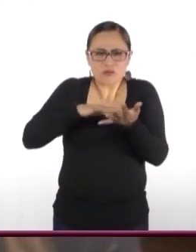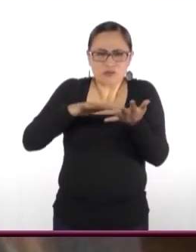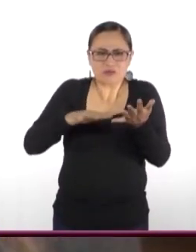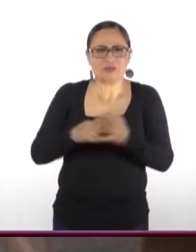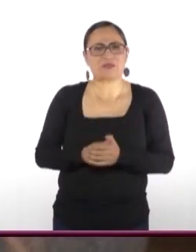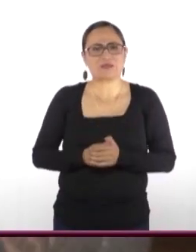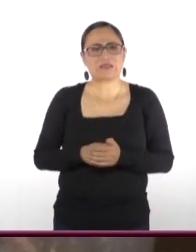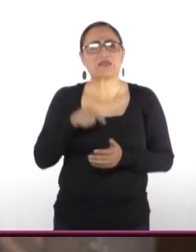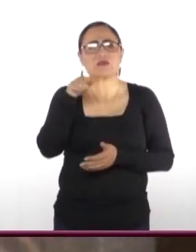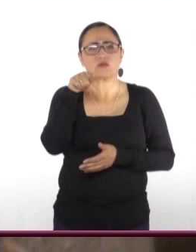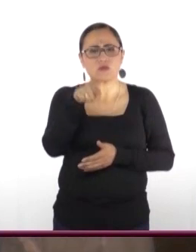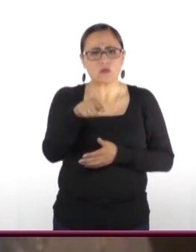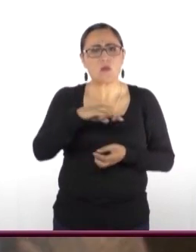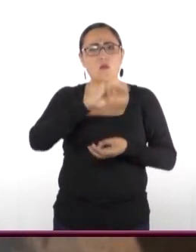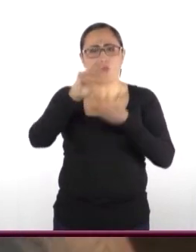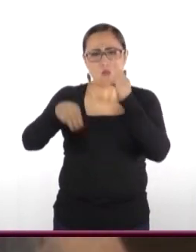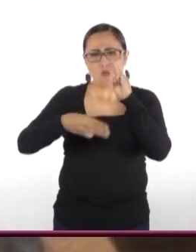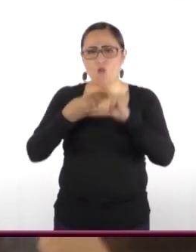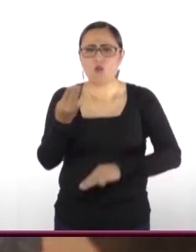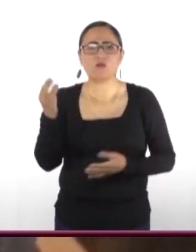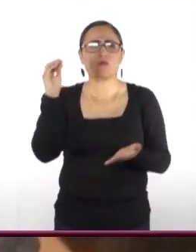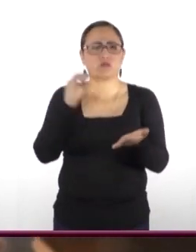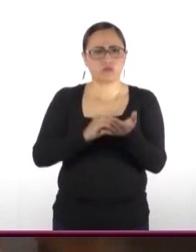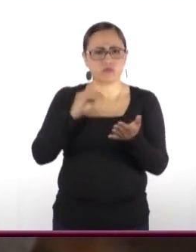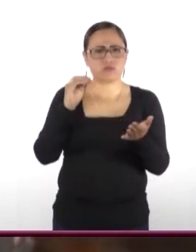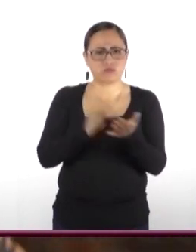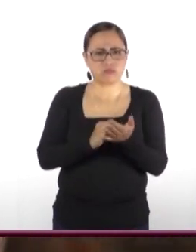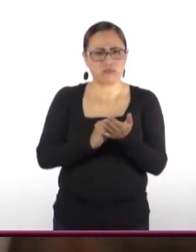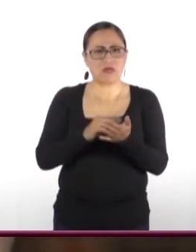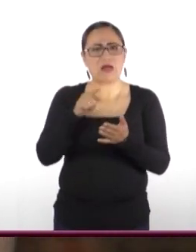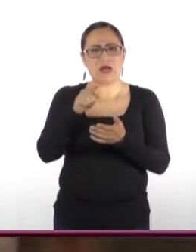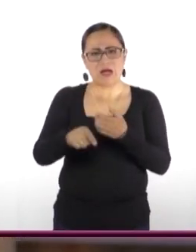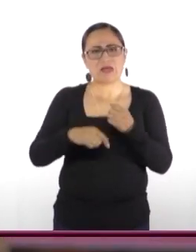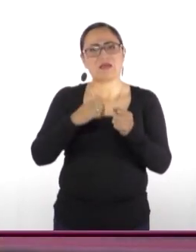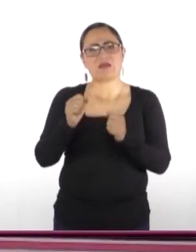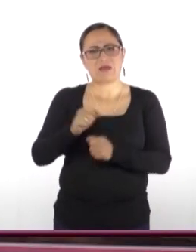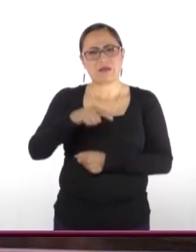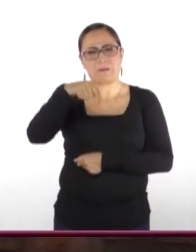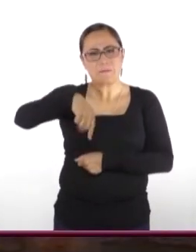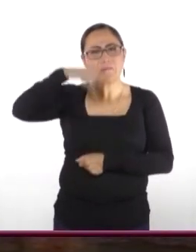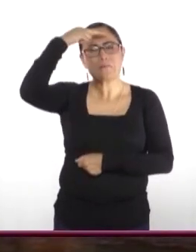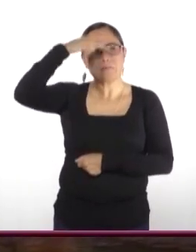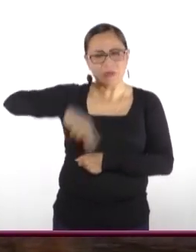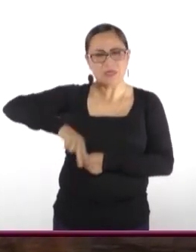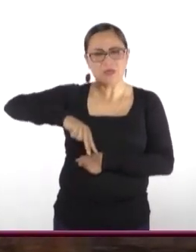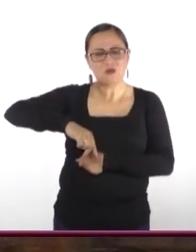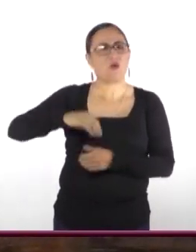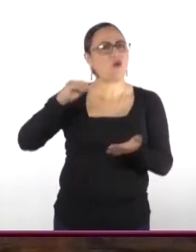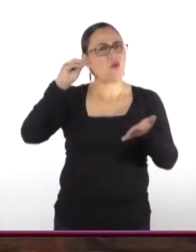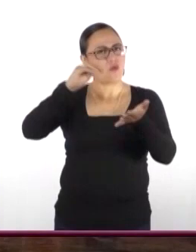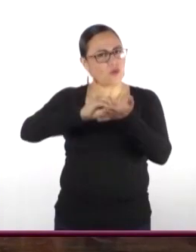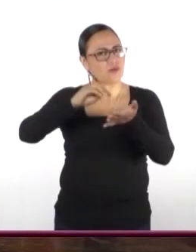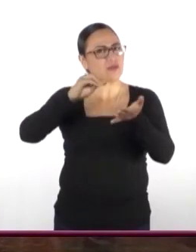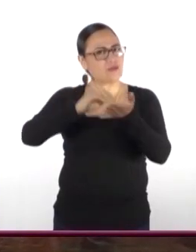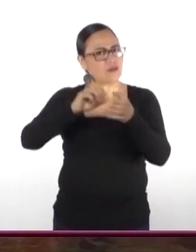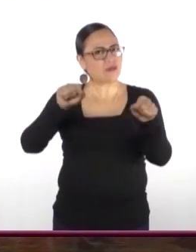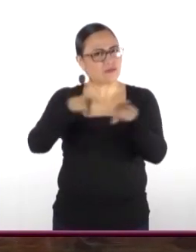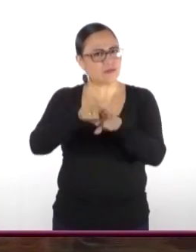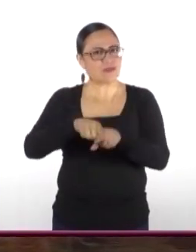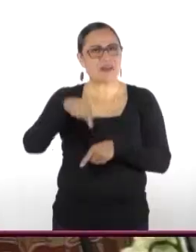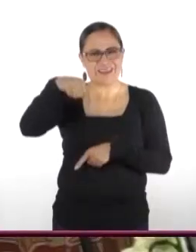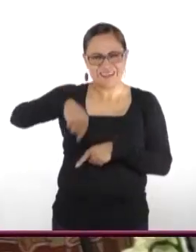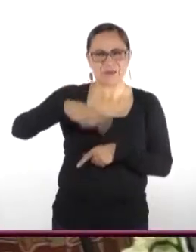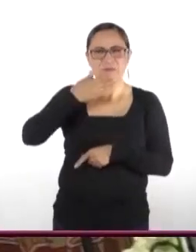leerlo juntos. En tanto permanezca el mundo, no acabará la fama y la gloria de México